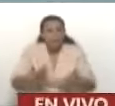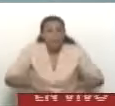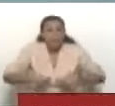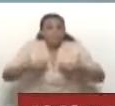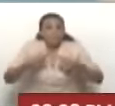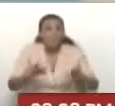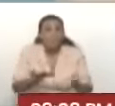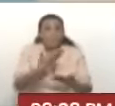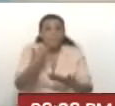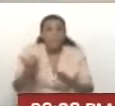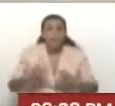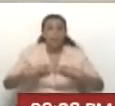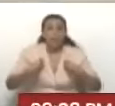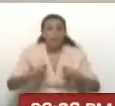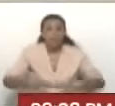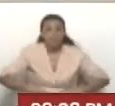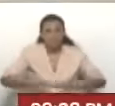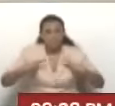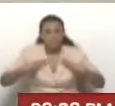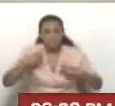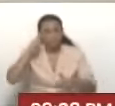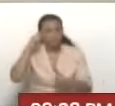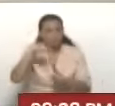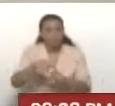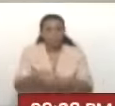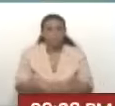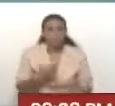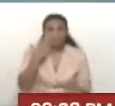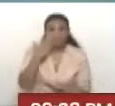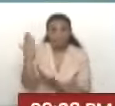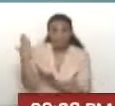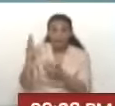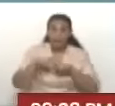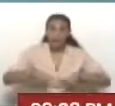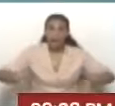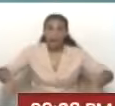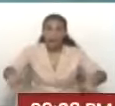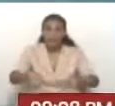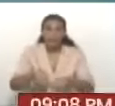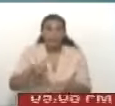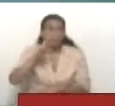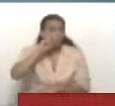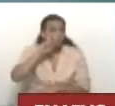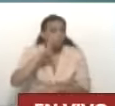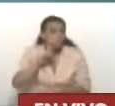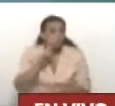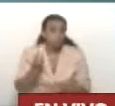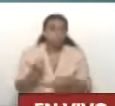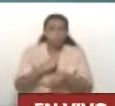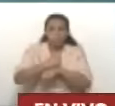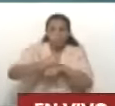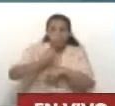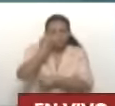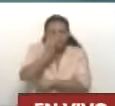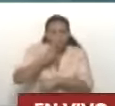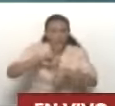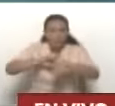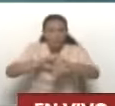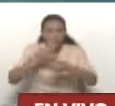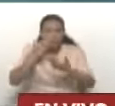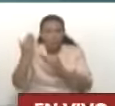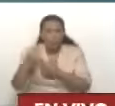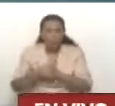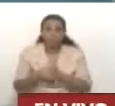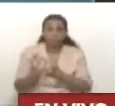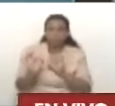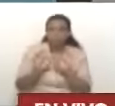de vida en todos los sentidos. Mira, ve, ahí tenemos un área, el área de ginecología y obstetricia, que se está fortaleciendo con equipos, ministra, ¿no? Son